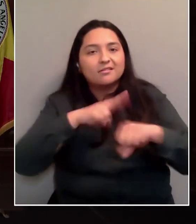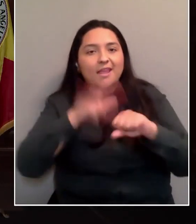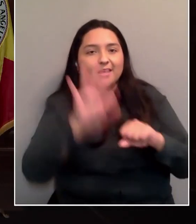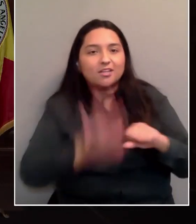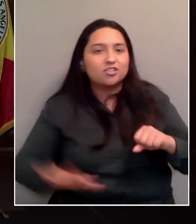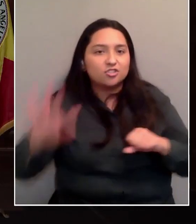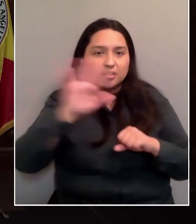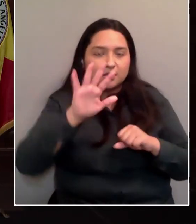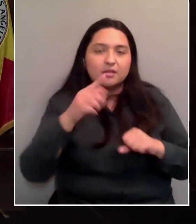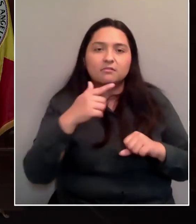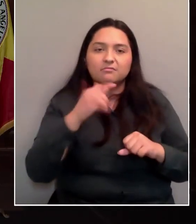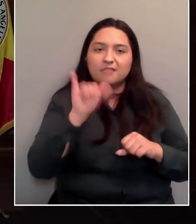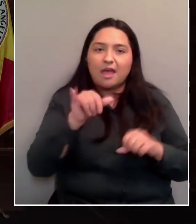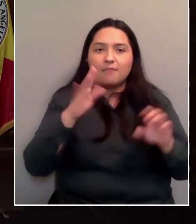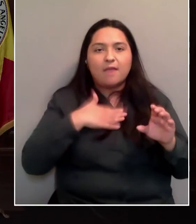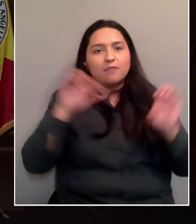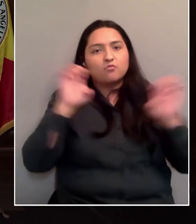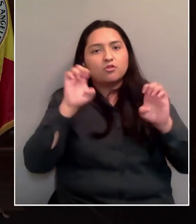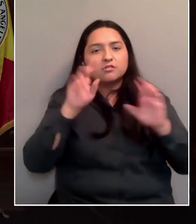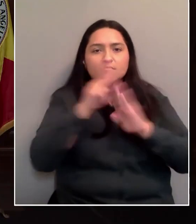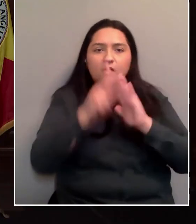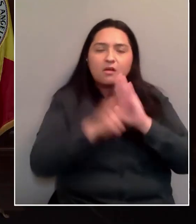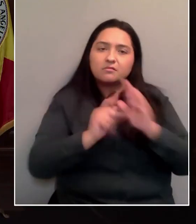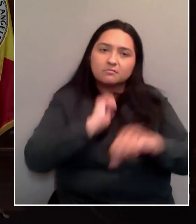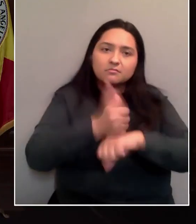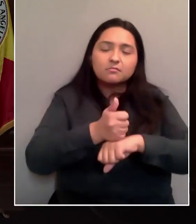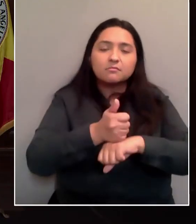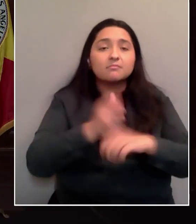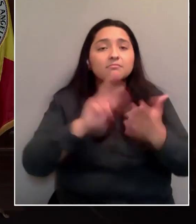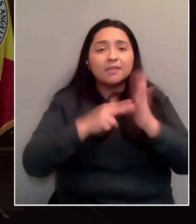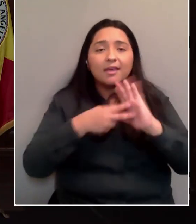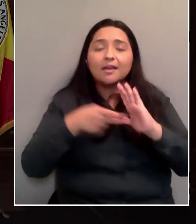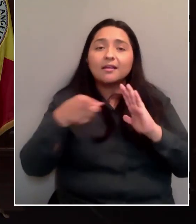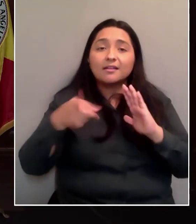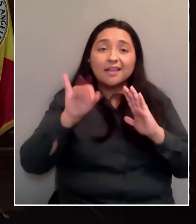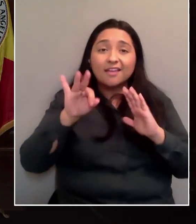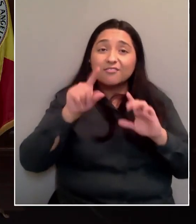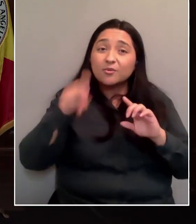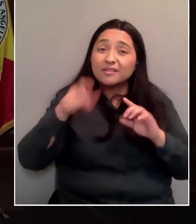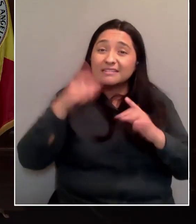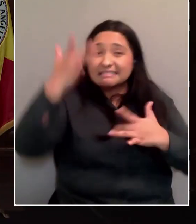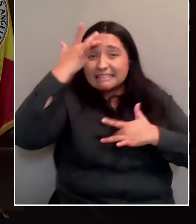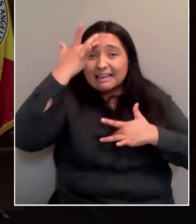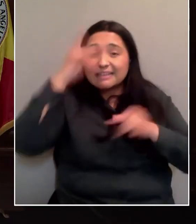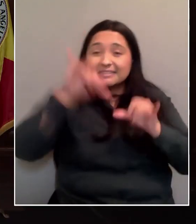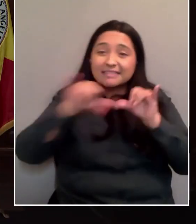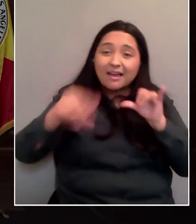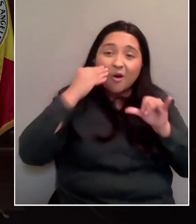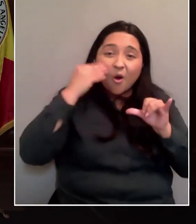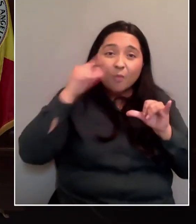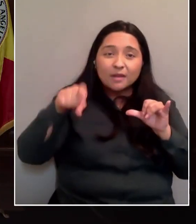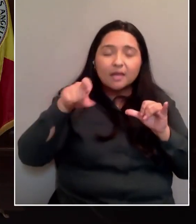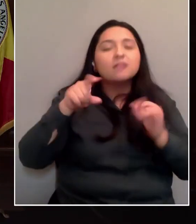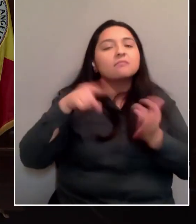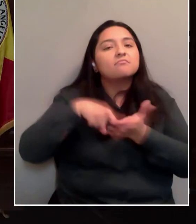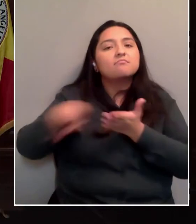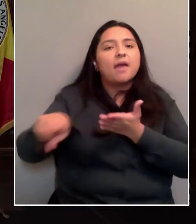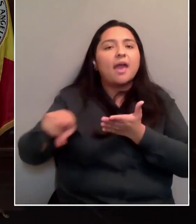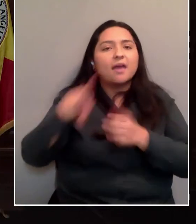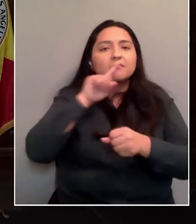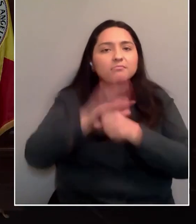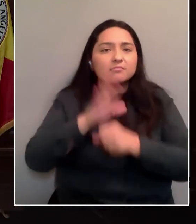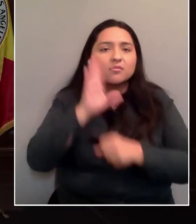empleados pueden recibir su pago si tienen que quedarse en casa por enfermedad de COVID-19. Y espero que el